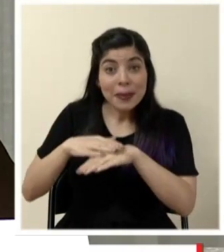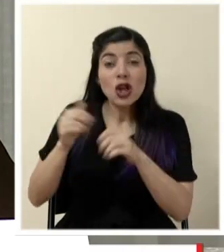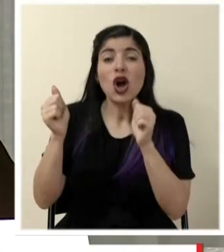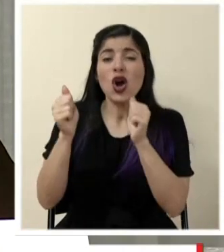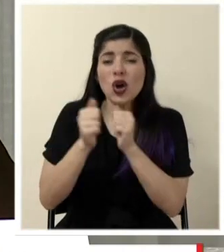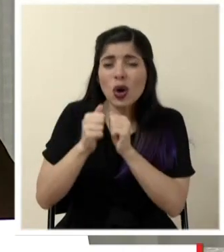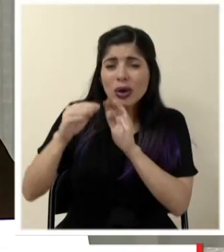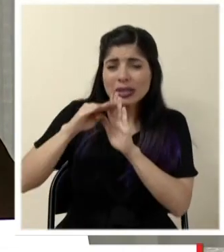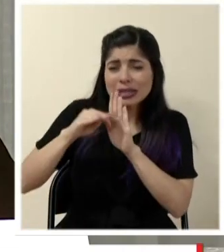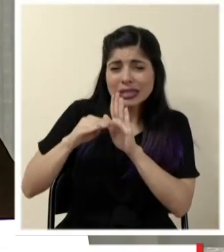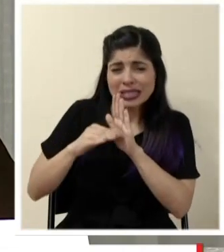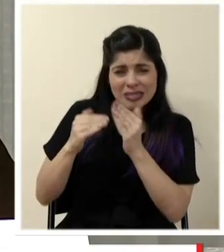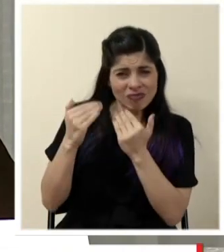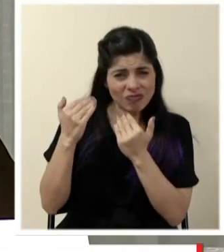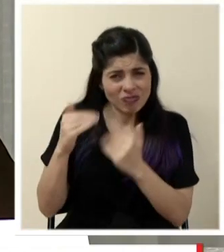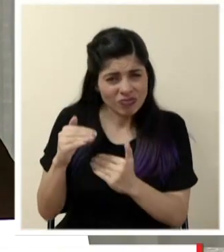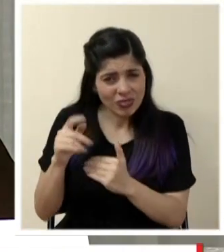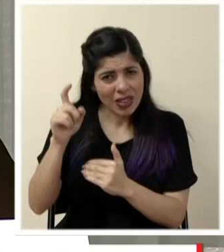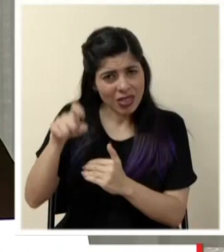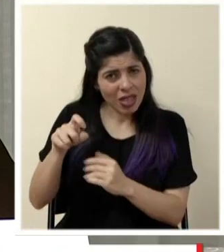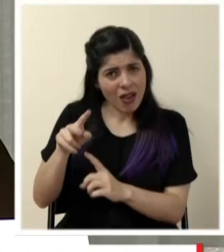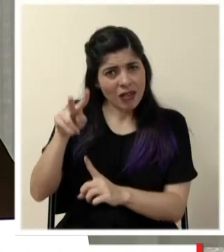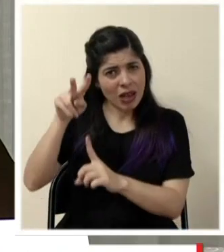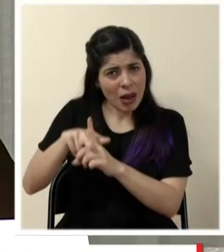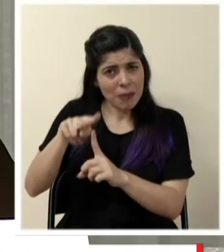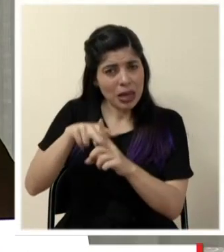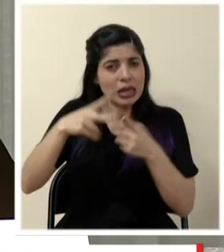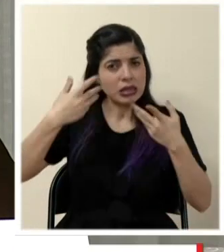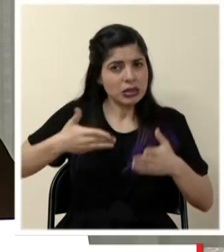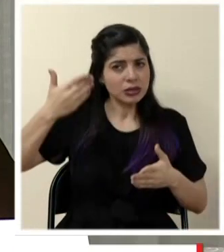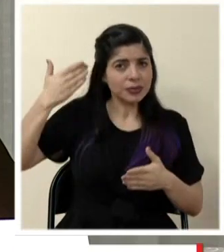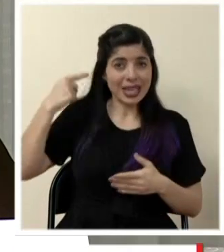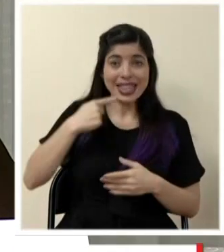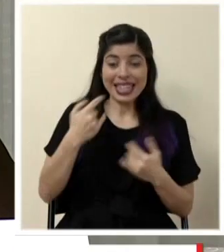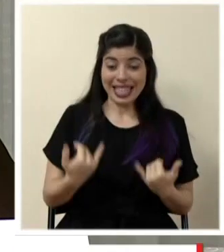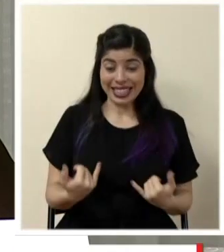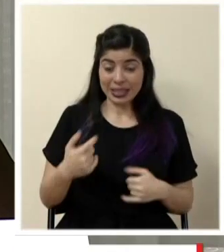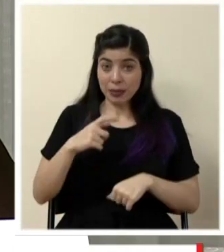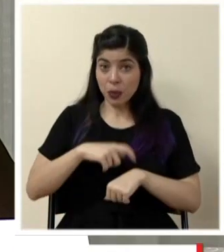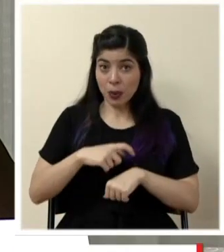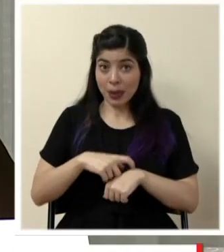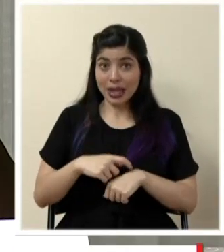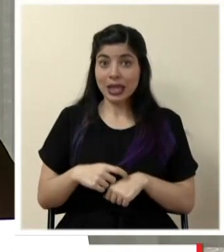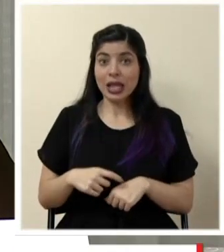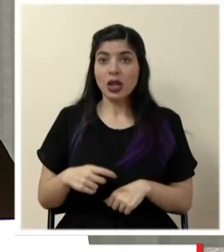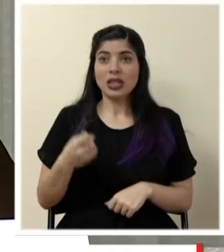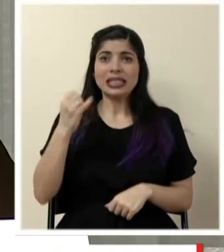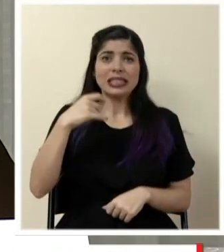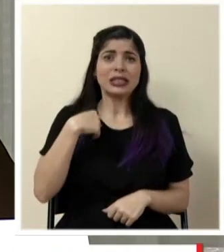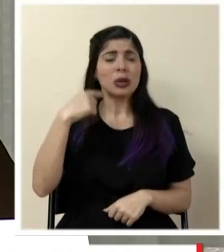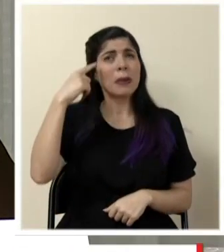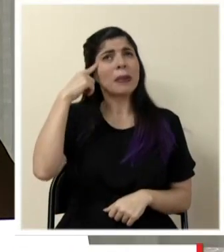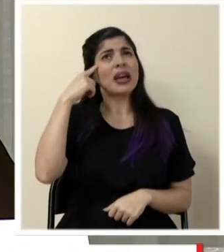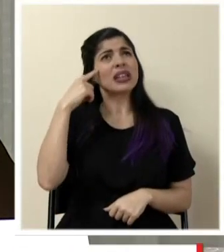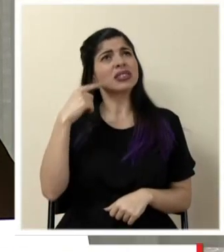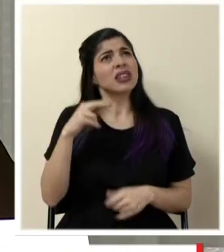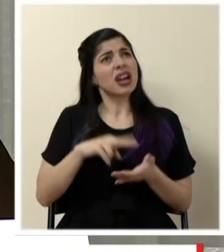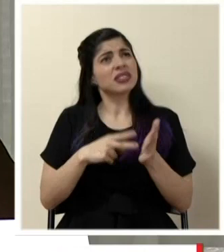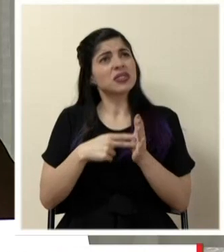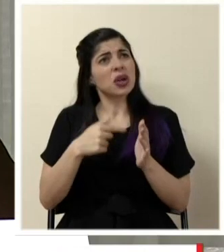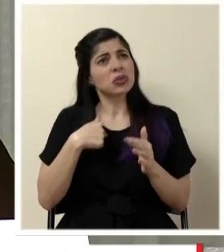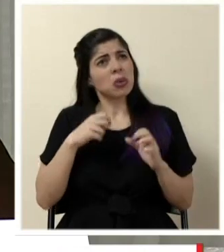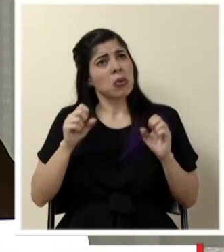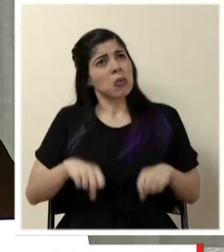de aplicación. Ya eso lo hemos venido diciendo. O sea, en estos momentos pensar en que podemos